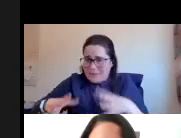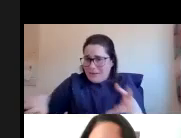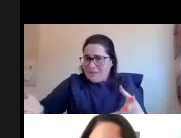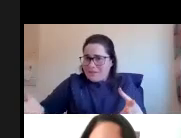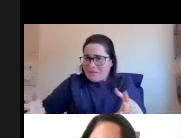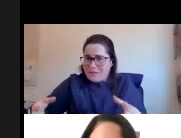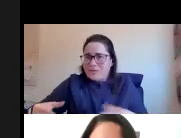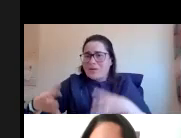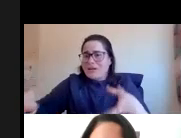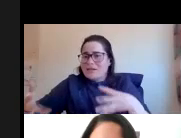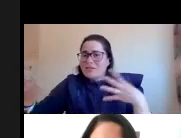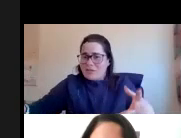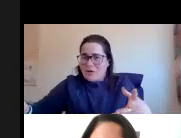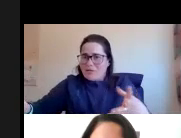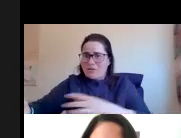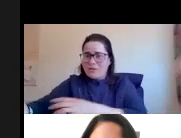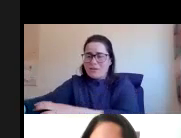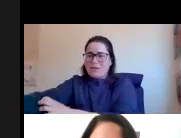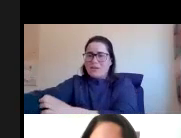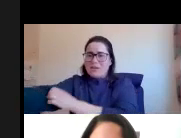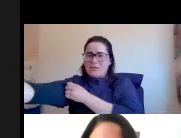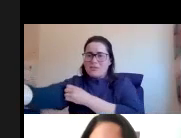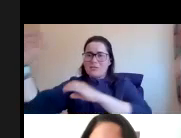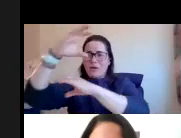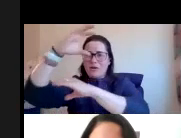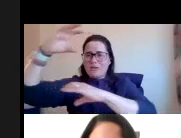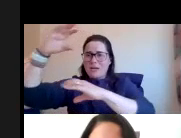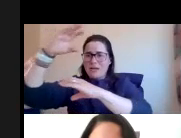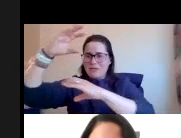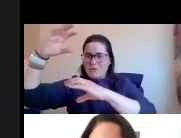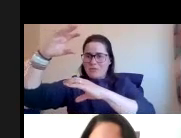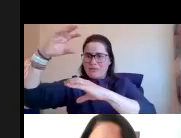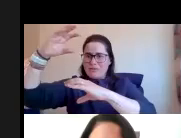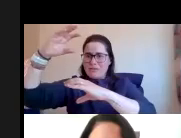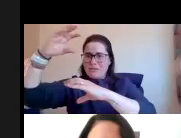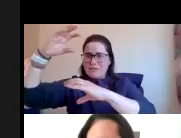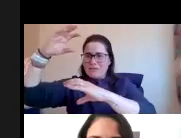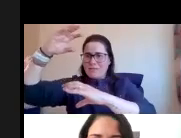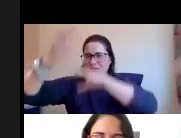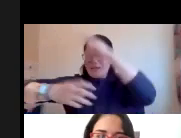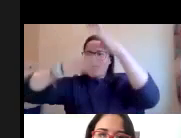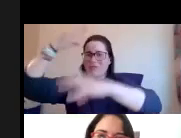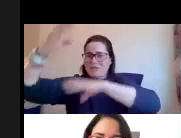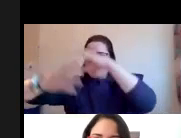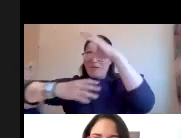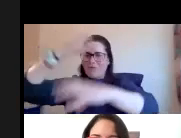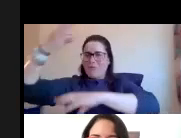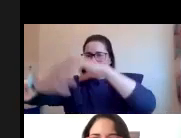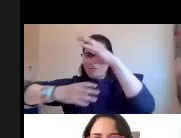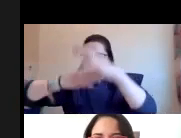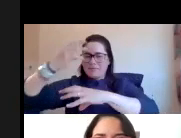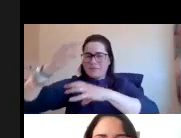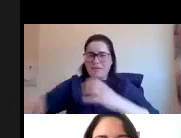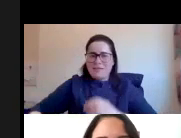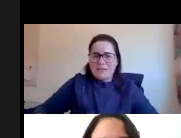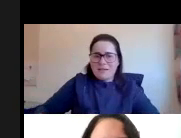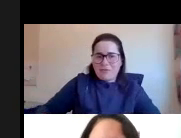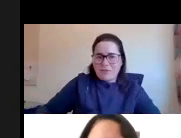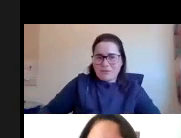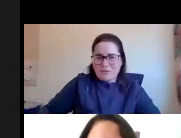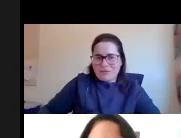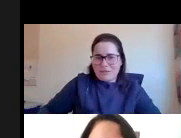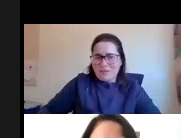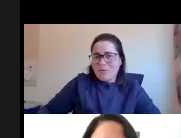volteo, literalmente, o en inglés turnover. Entonces, todo lo que estaba en la superficie se mezcla con lo que estaba en el fondo. Y si